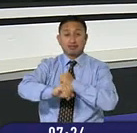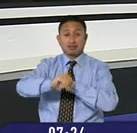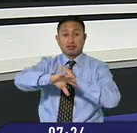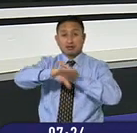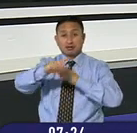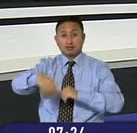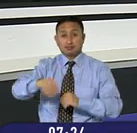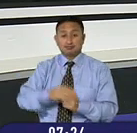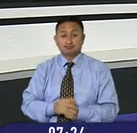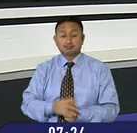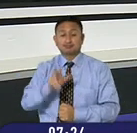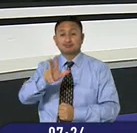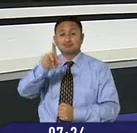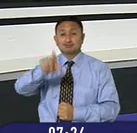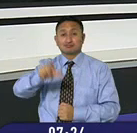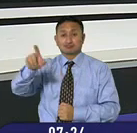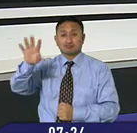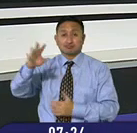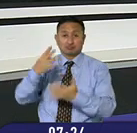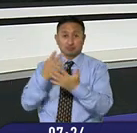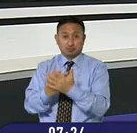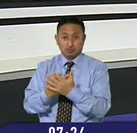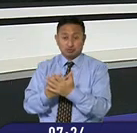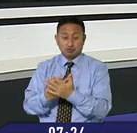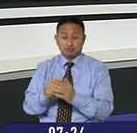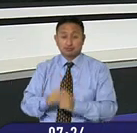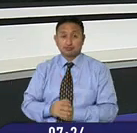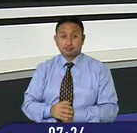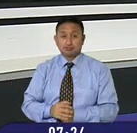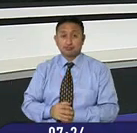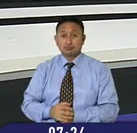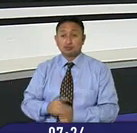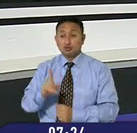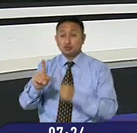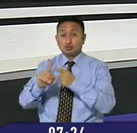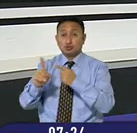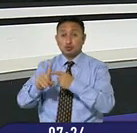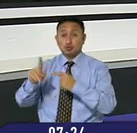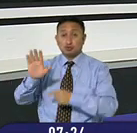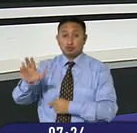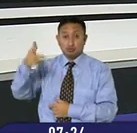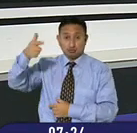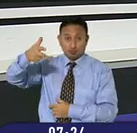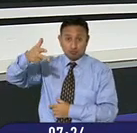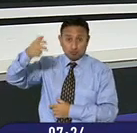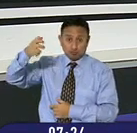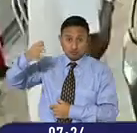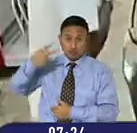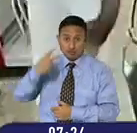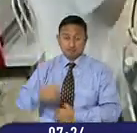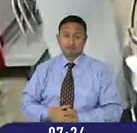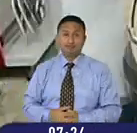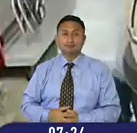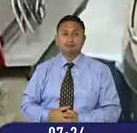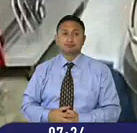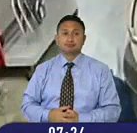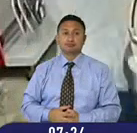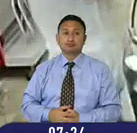económicas. 3 sospechosos fueron detenidos. Uno de los hechos delictivos quedó grabado en la cámara de seguridad.